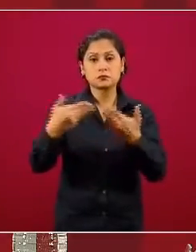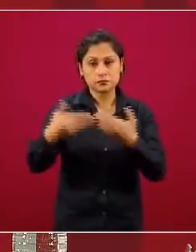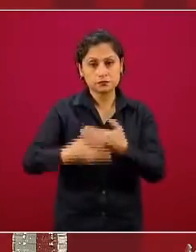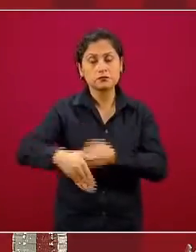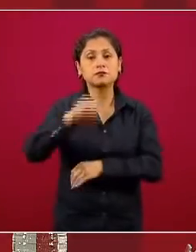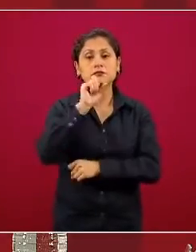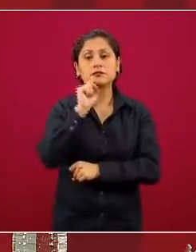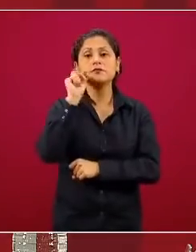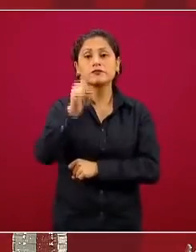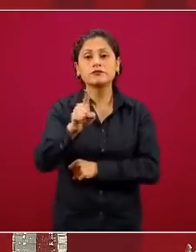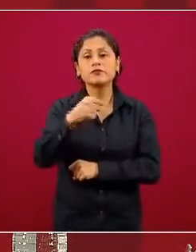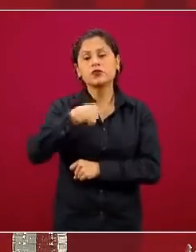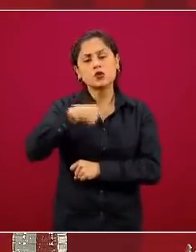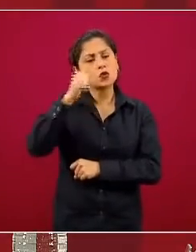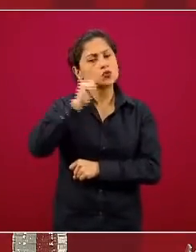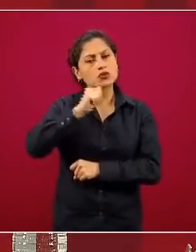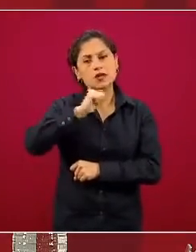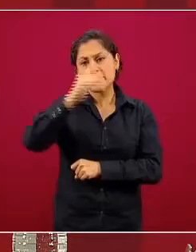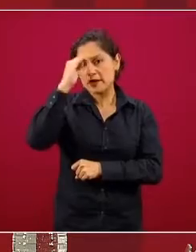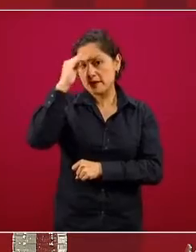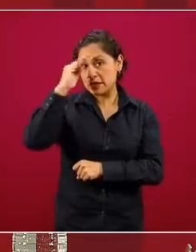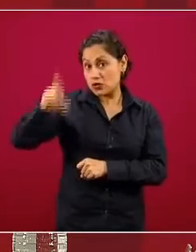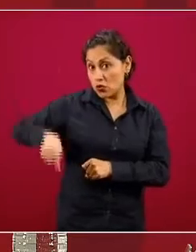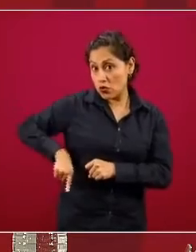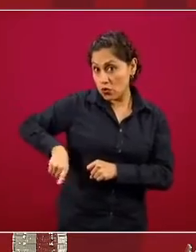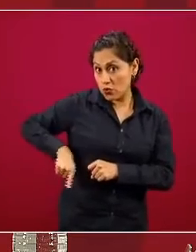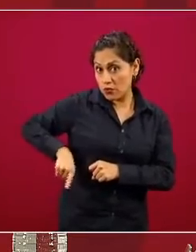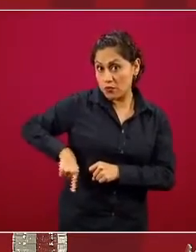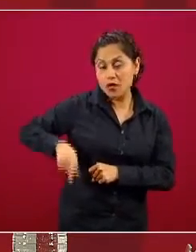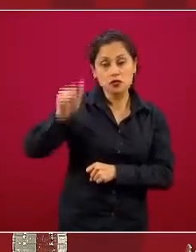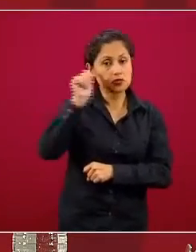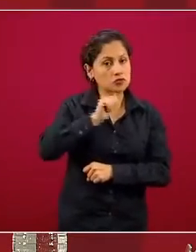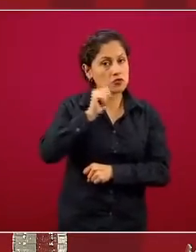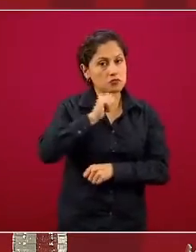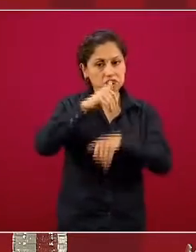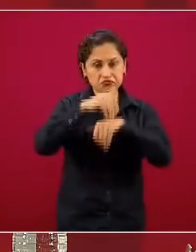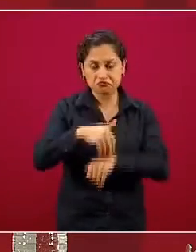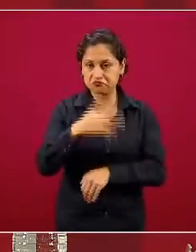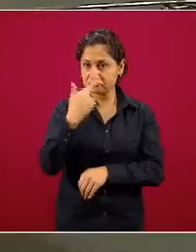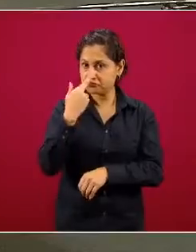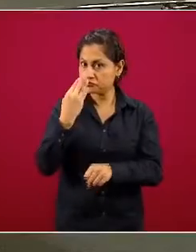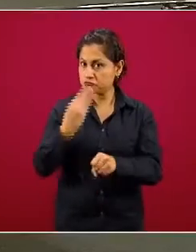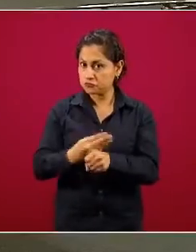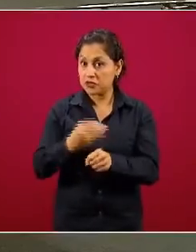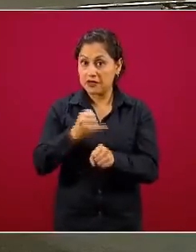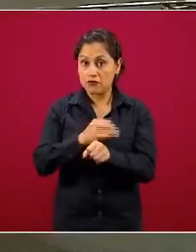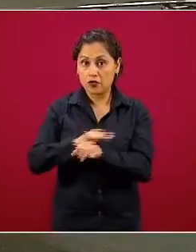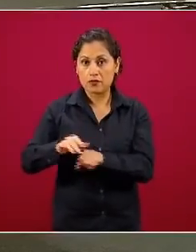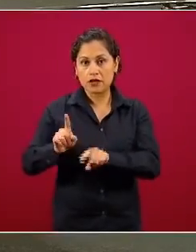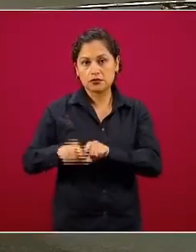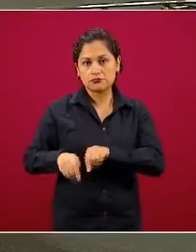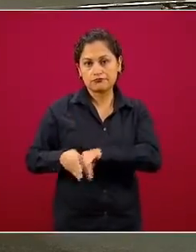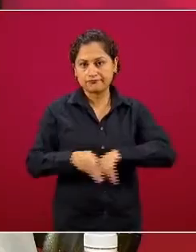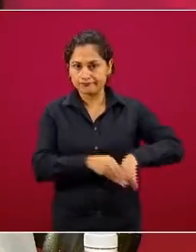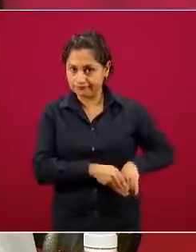una gran responsabilidad y no se elude, tampoco se elude la información, por cierto, dar la